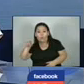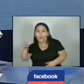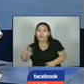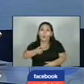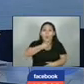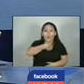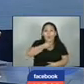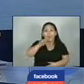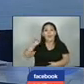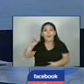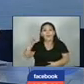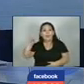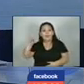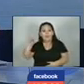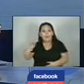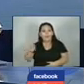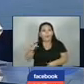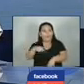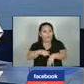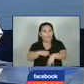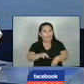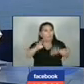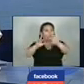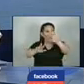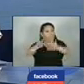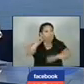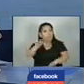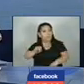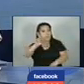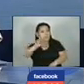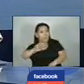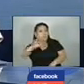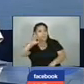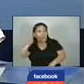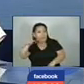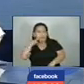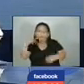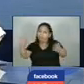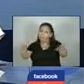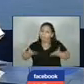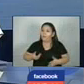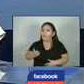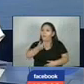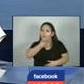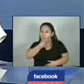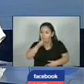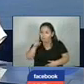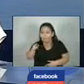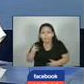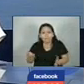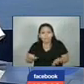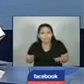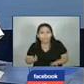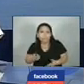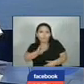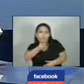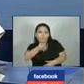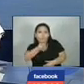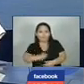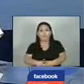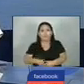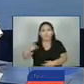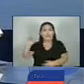albavision nos informa cuando son las ocho de la noche con treinta y dos minutos le damos la bienvenida adelante escuchamos tu reporte